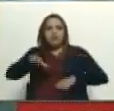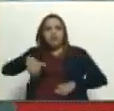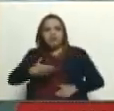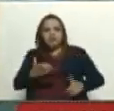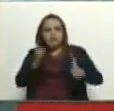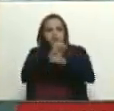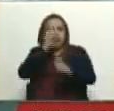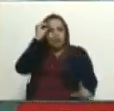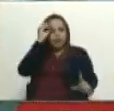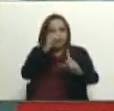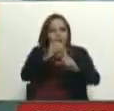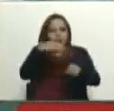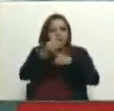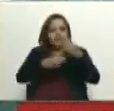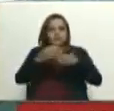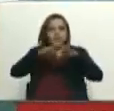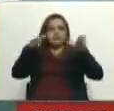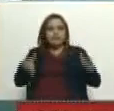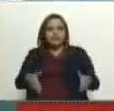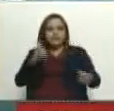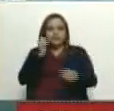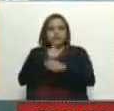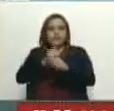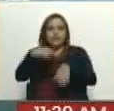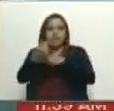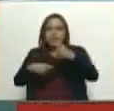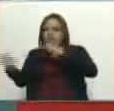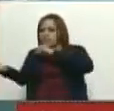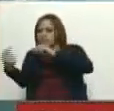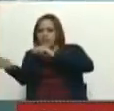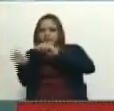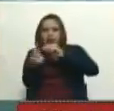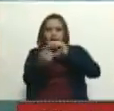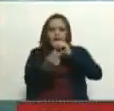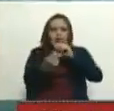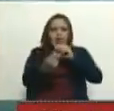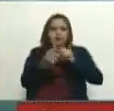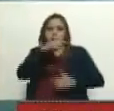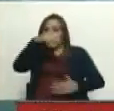de trabajo, hacer ese debate intenso hoy y mañana